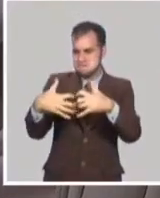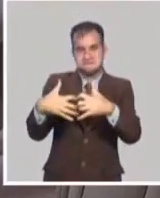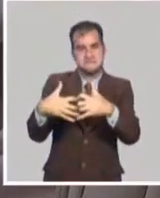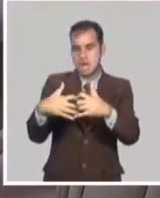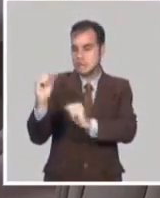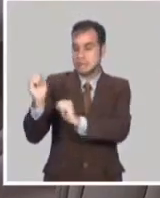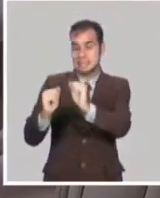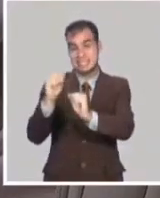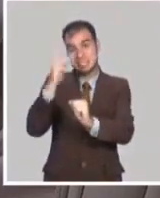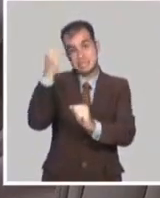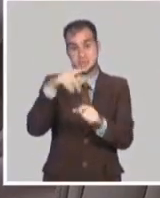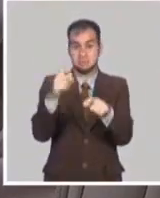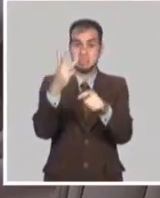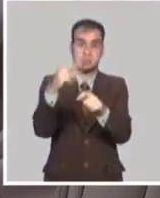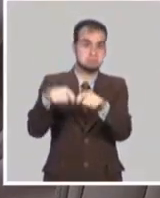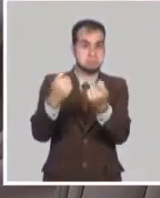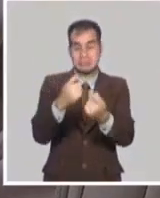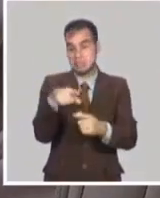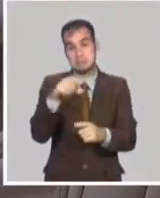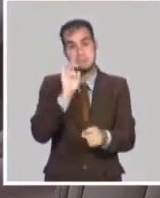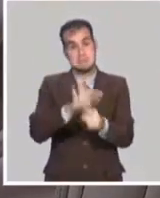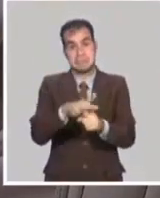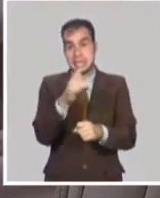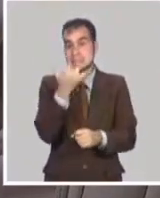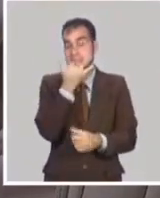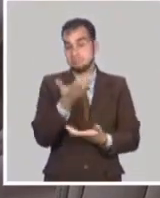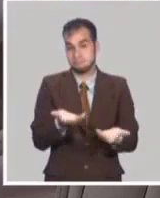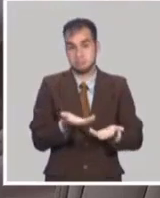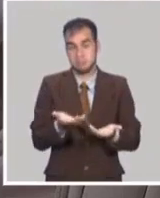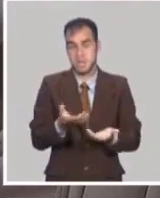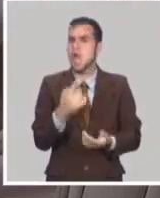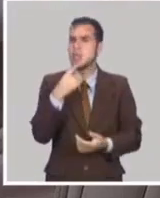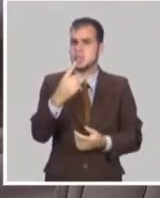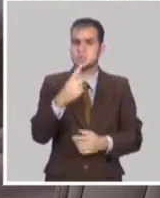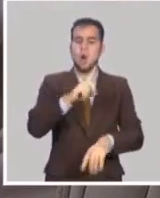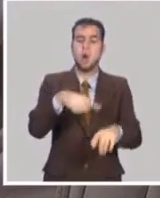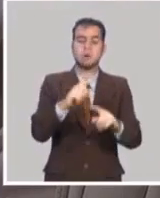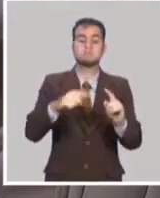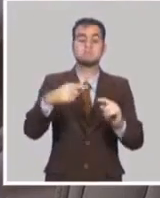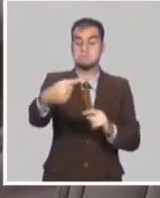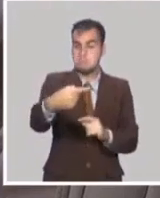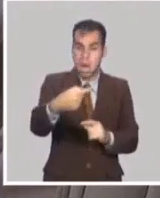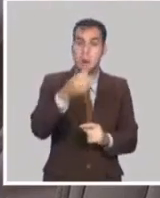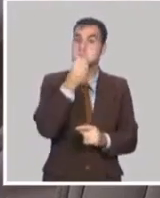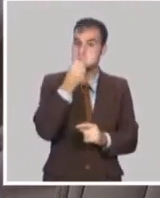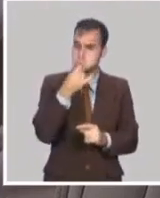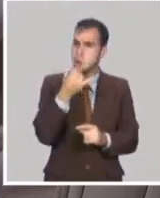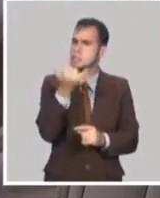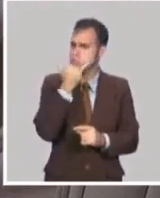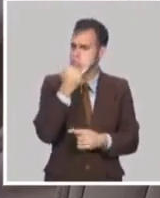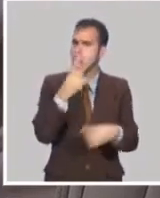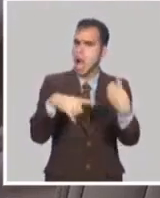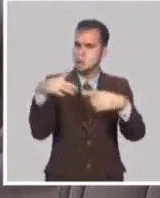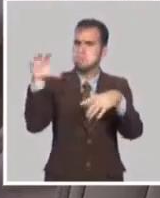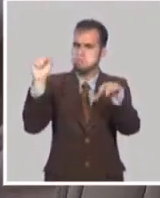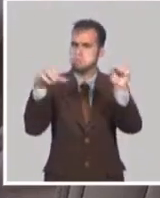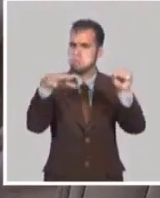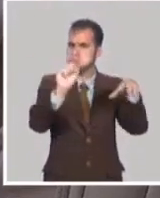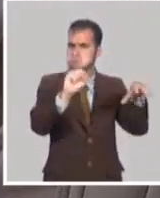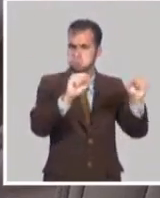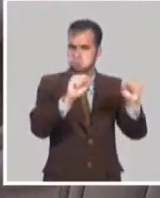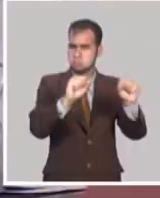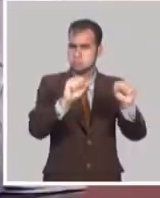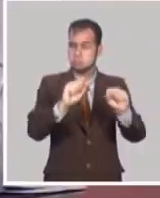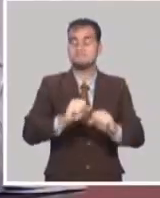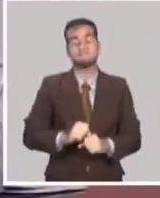compromís a la operación eso implicará que todavía en las próximas horas de mañana tendremos afectaciones en la generación eléctrica